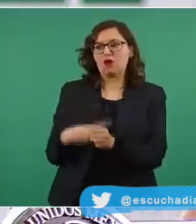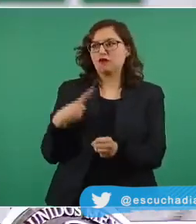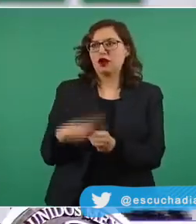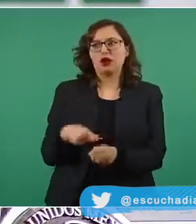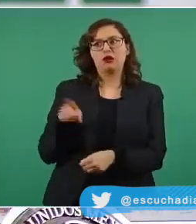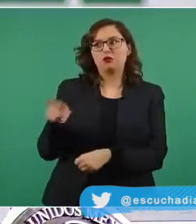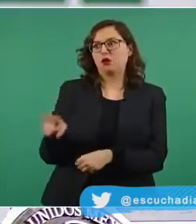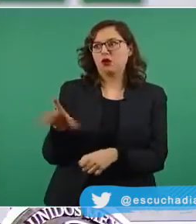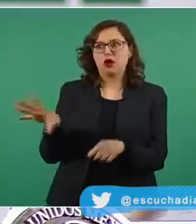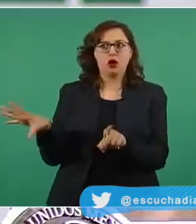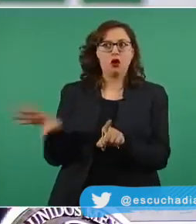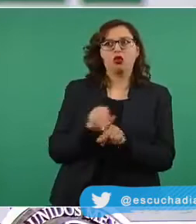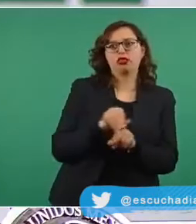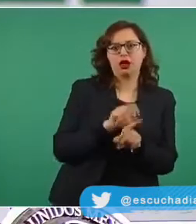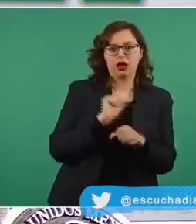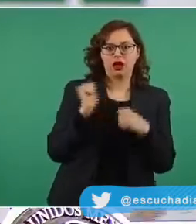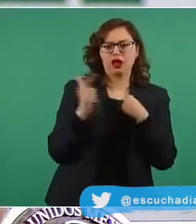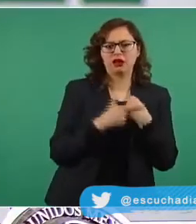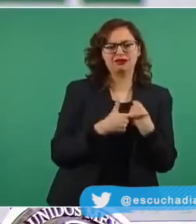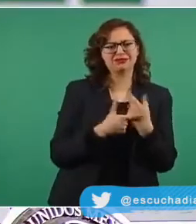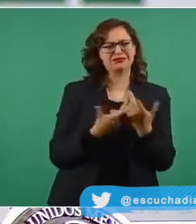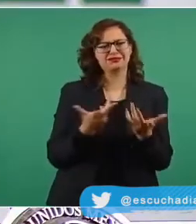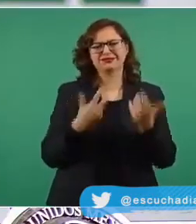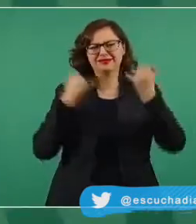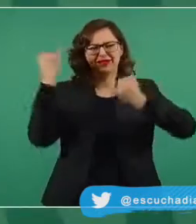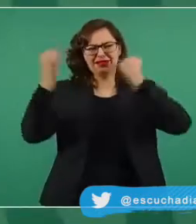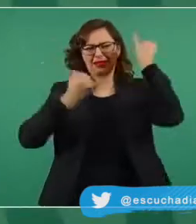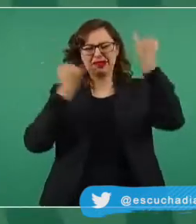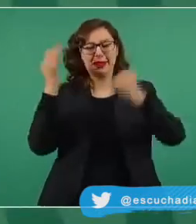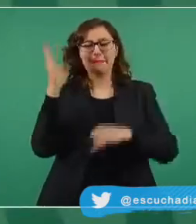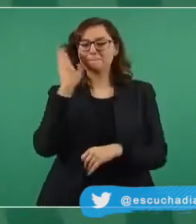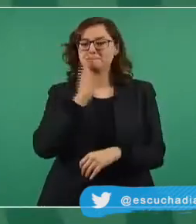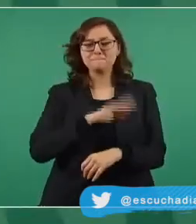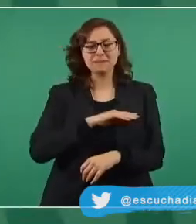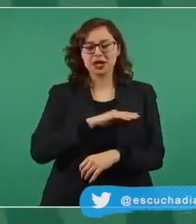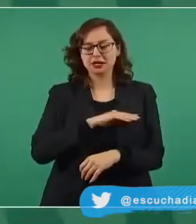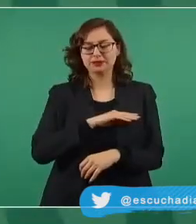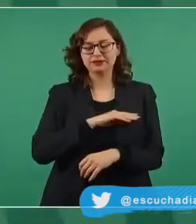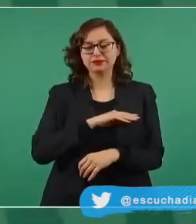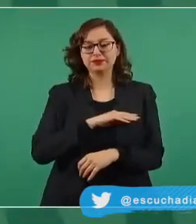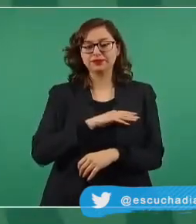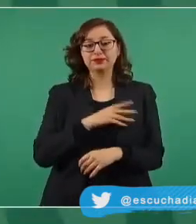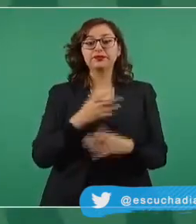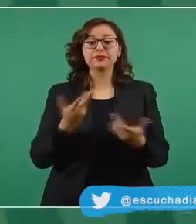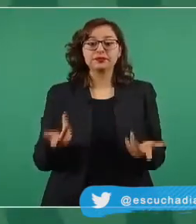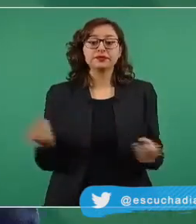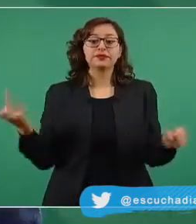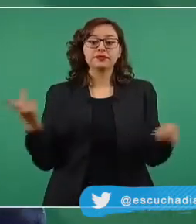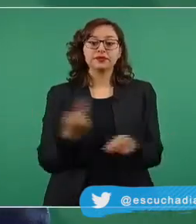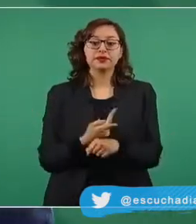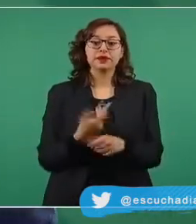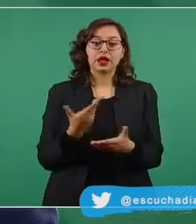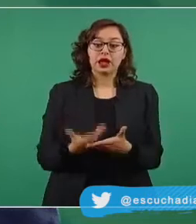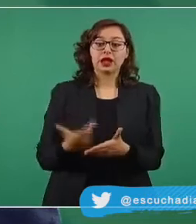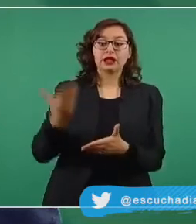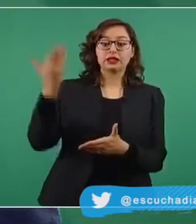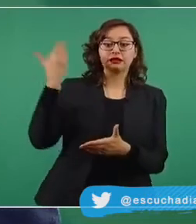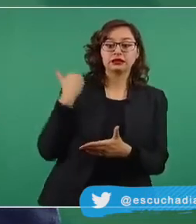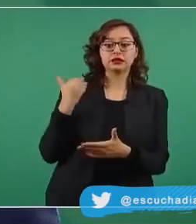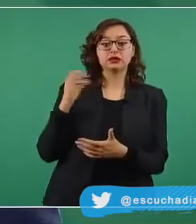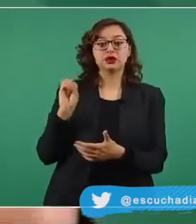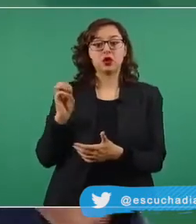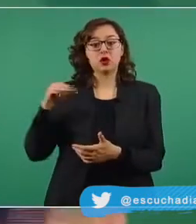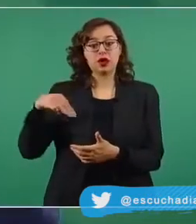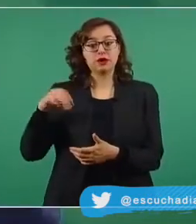se registra una disminución de 23% en el número de casos estimados en la semana epidemiológica 43 en comparación con